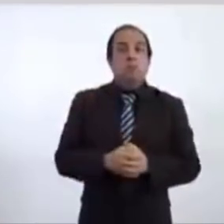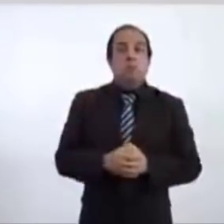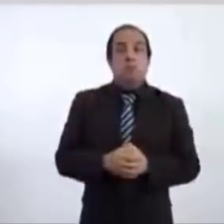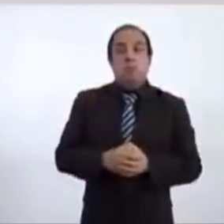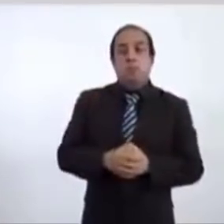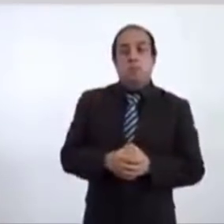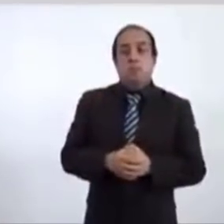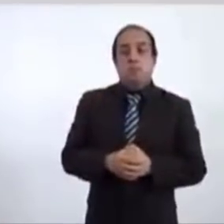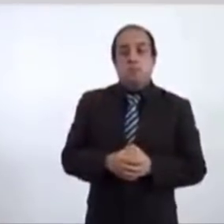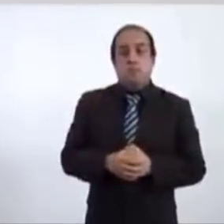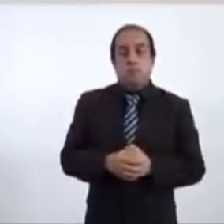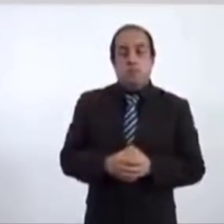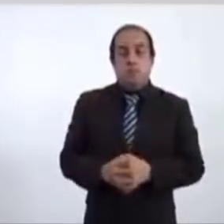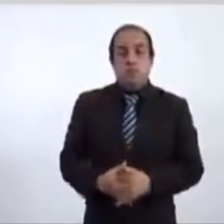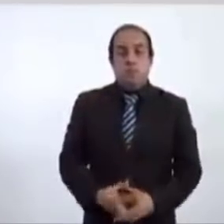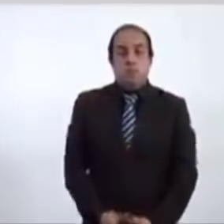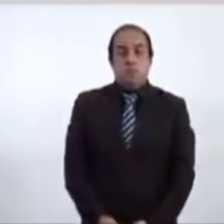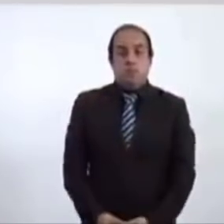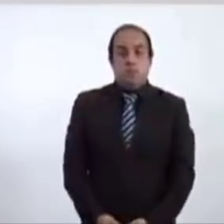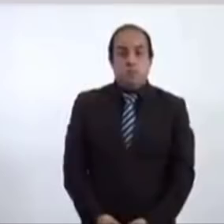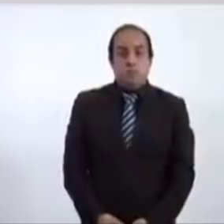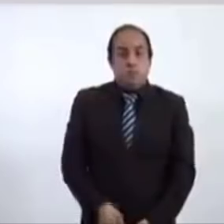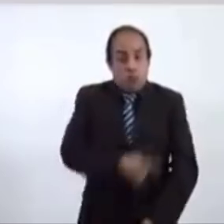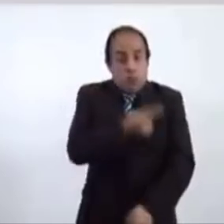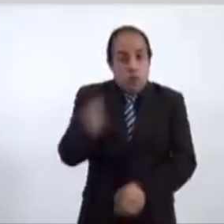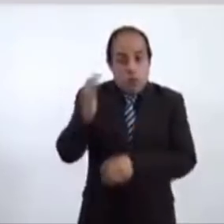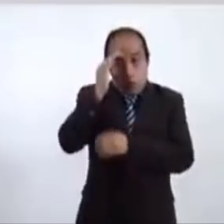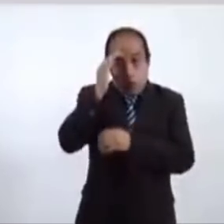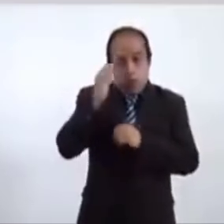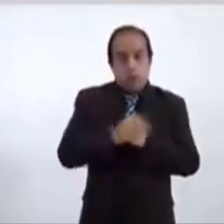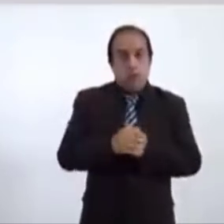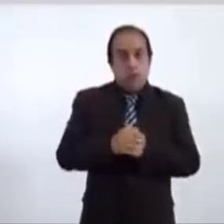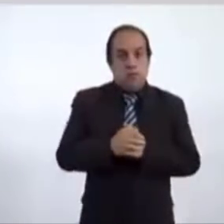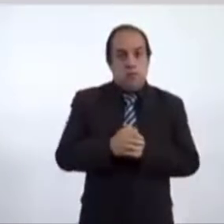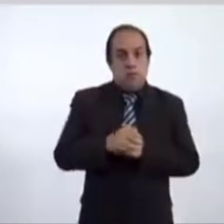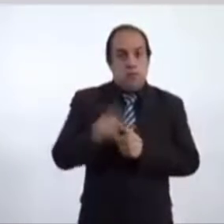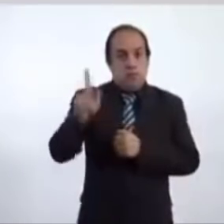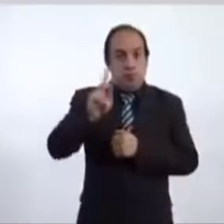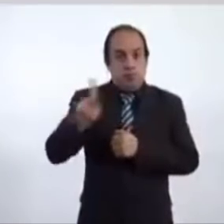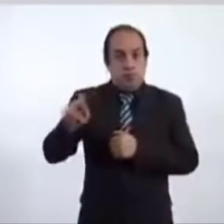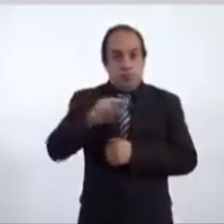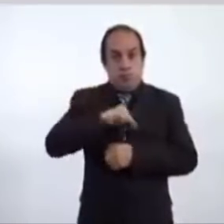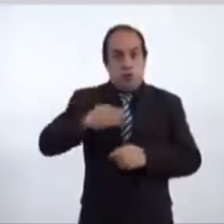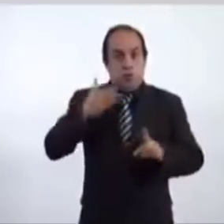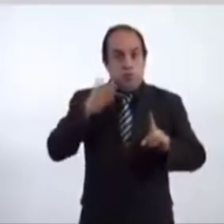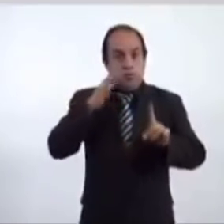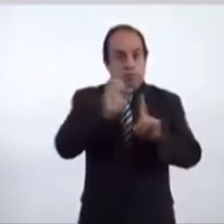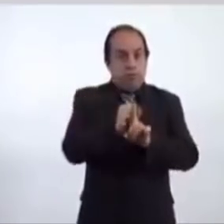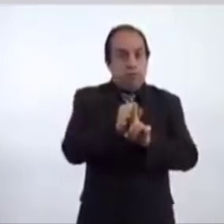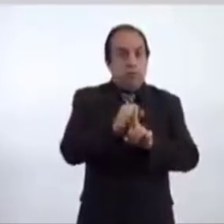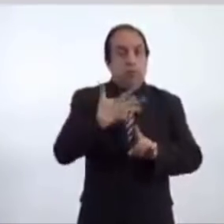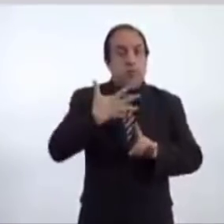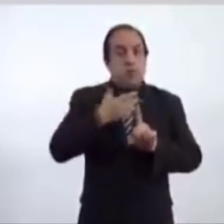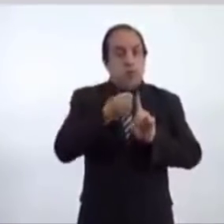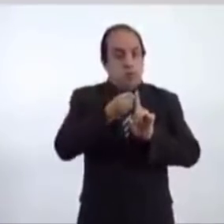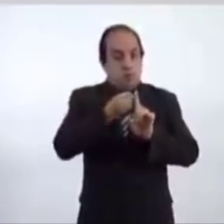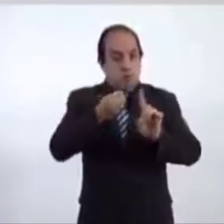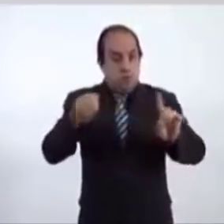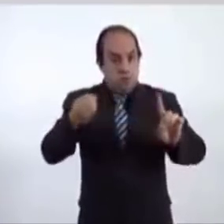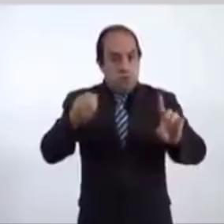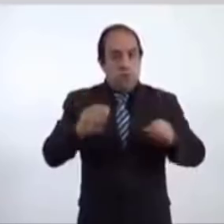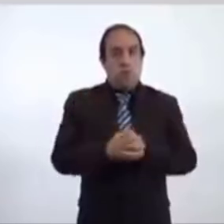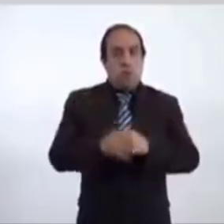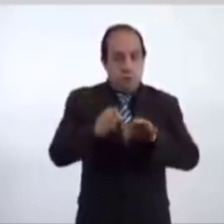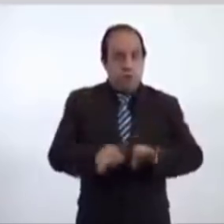Entonces, lo que, como ustedes conoce la ciudadanía, pues hemos logrado establecer una organización